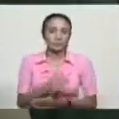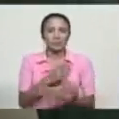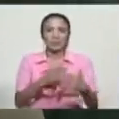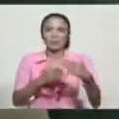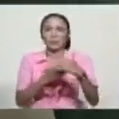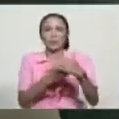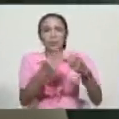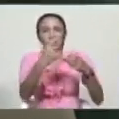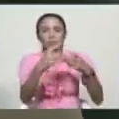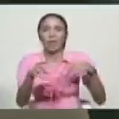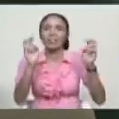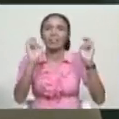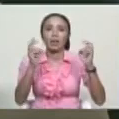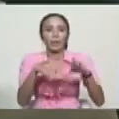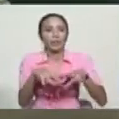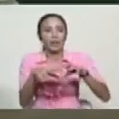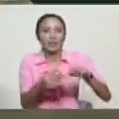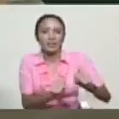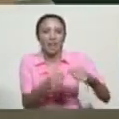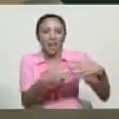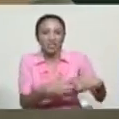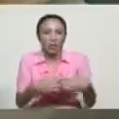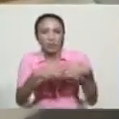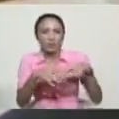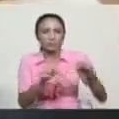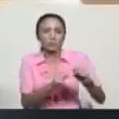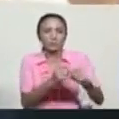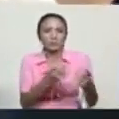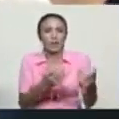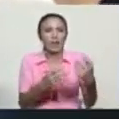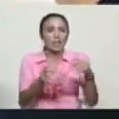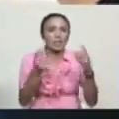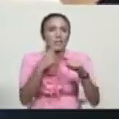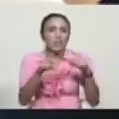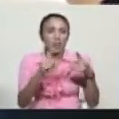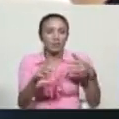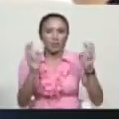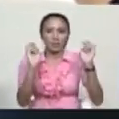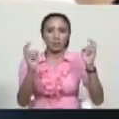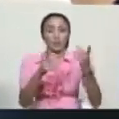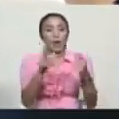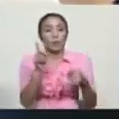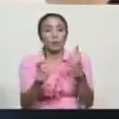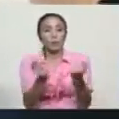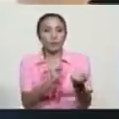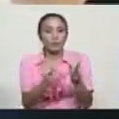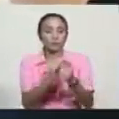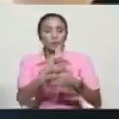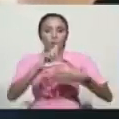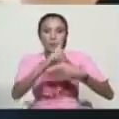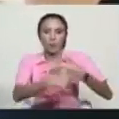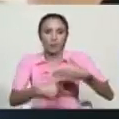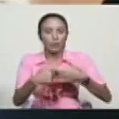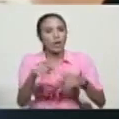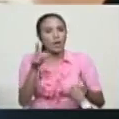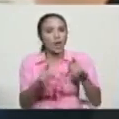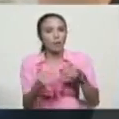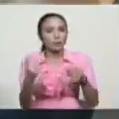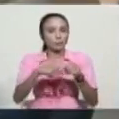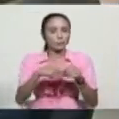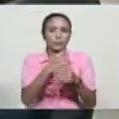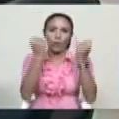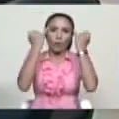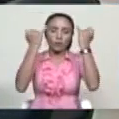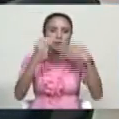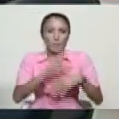anticapitalista, anticolonial. Y a veces en los debates en América Latina pues tenemos mucha gente que se llama decolonial